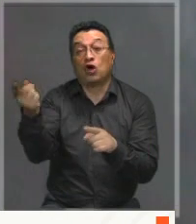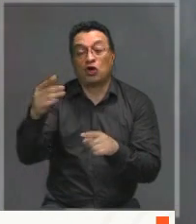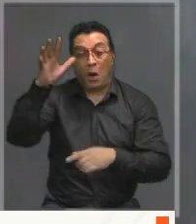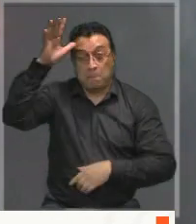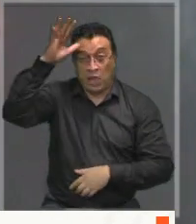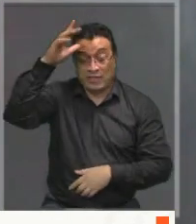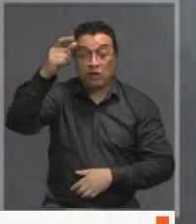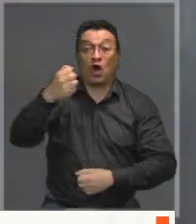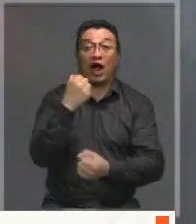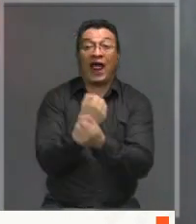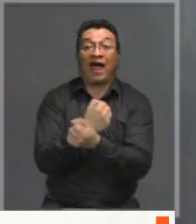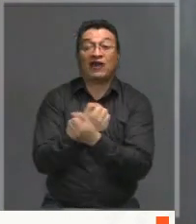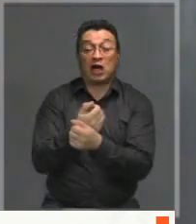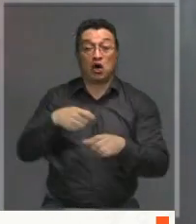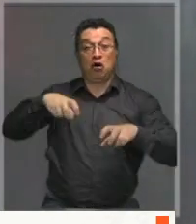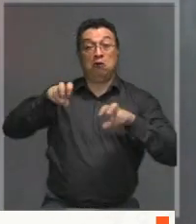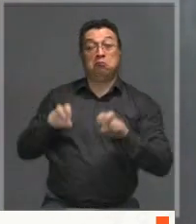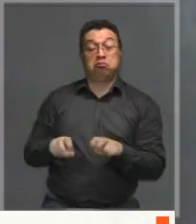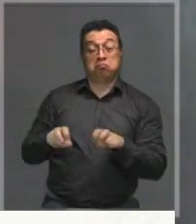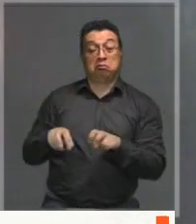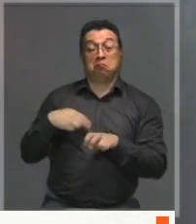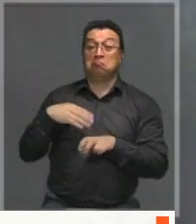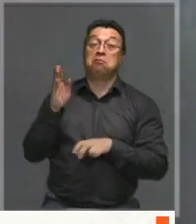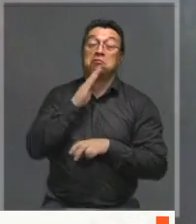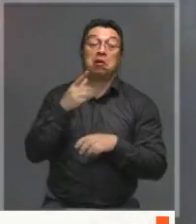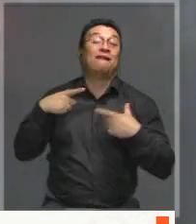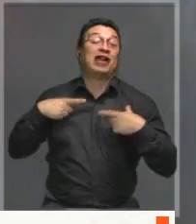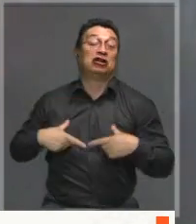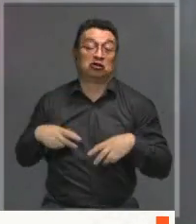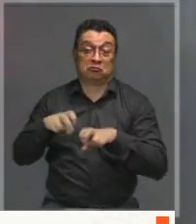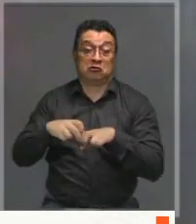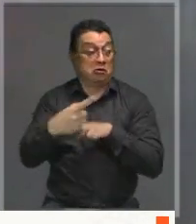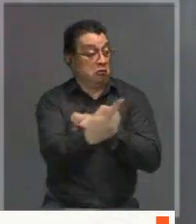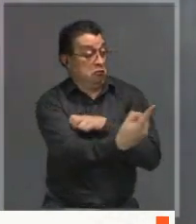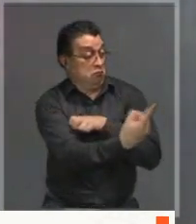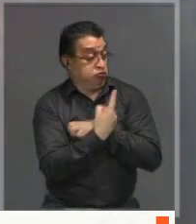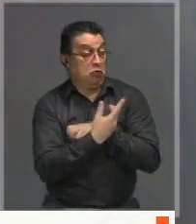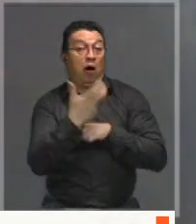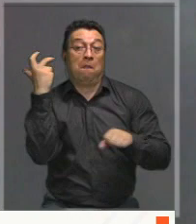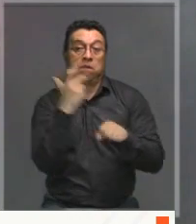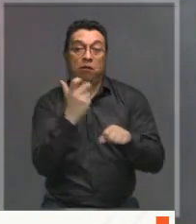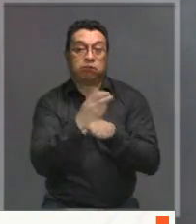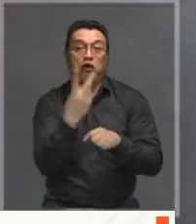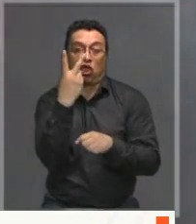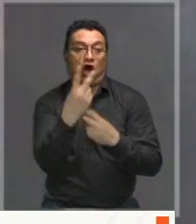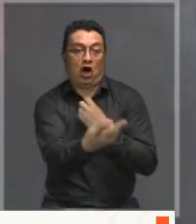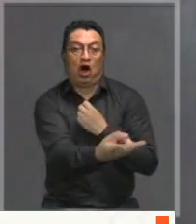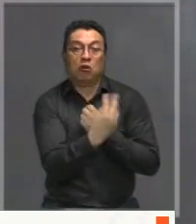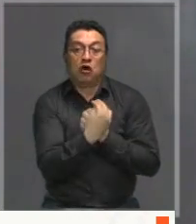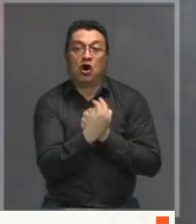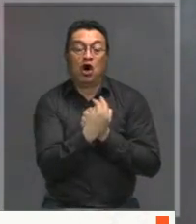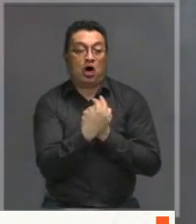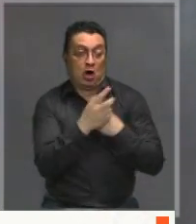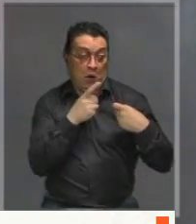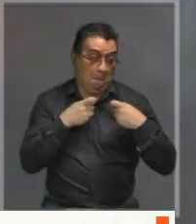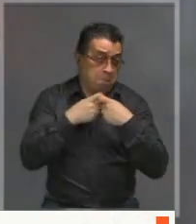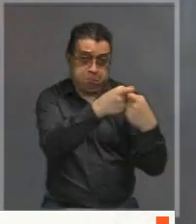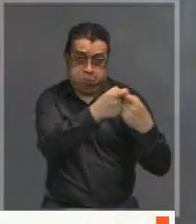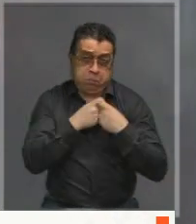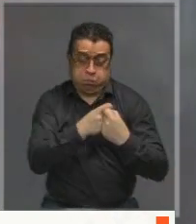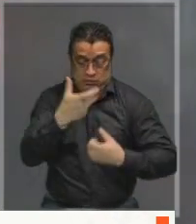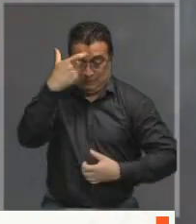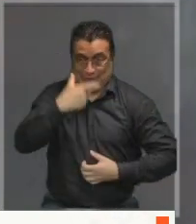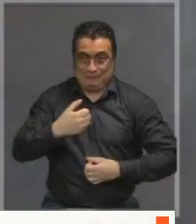de civil estacionado afuera de un local comercial fue abordado por dos delincuentes armados, con los cuales inicia un fuerte